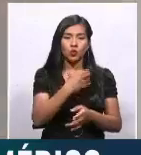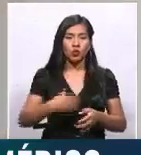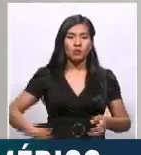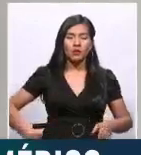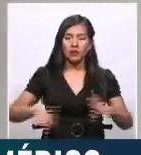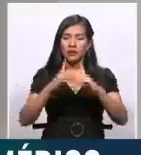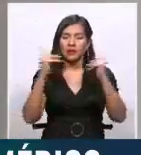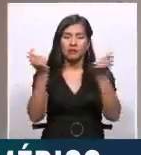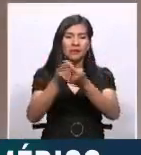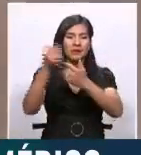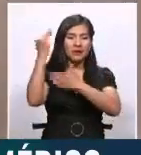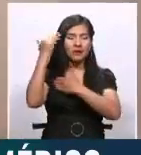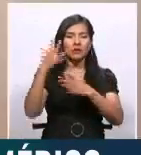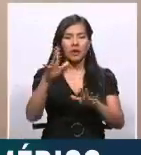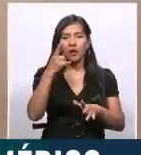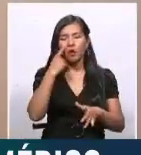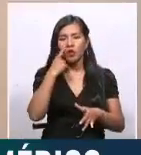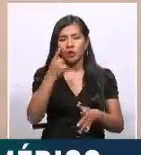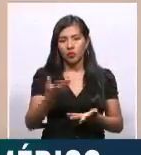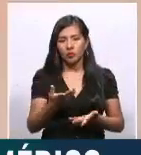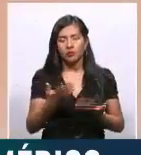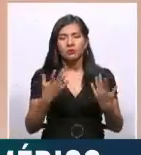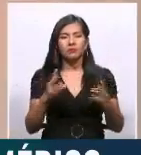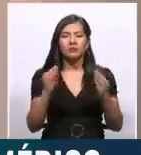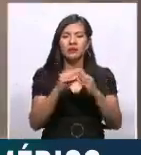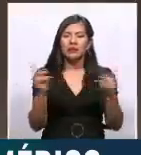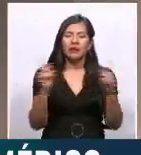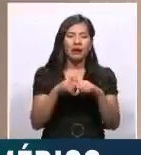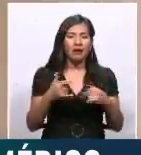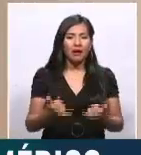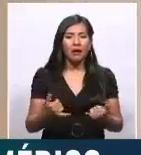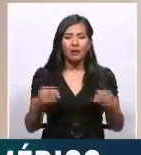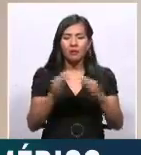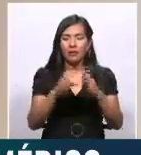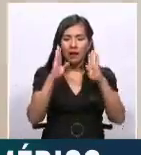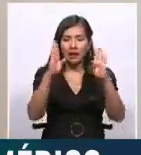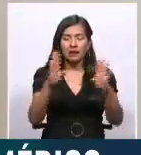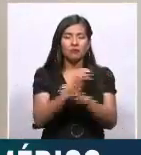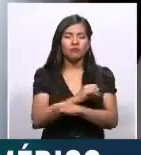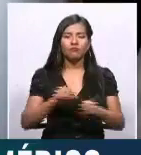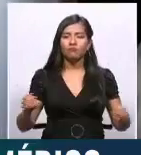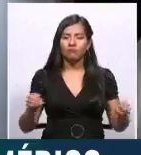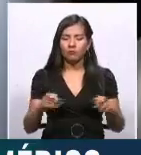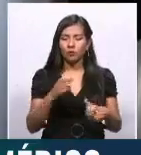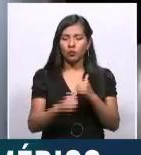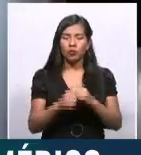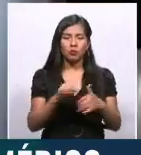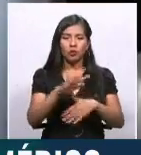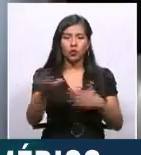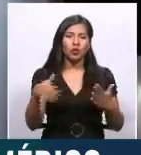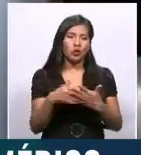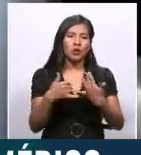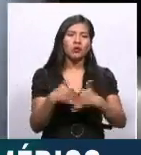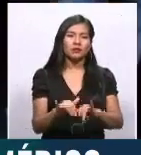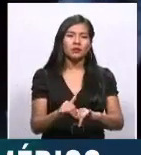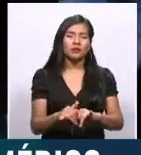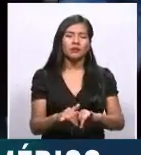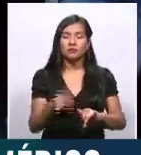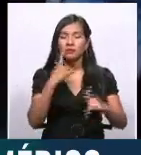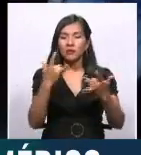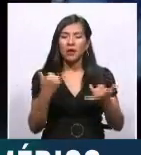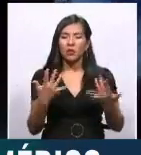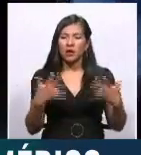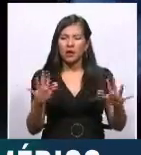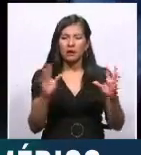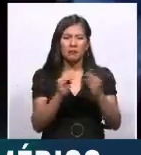departamento de Santa Cruz, pero dicha instancia a la fecha no tomó ninguna previsión para evitar este tipo de hechos. Por lo menos han habido unos